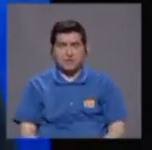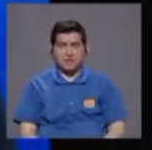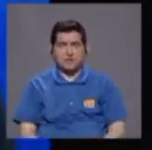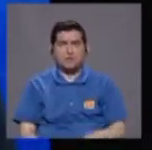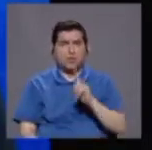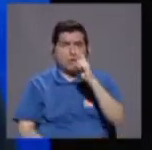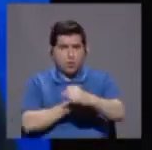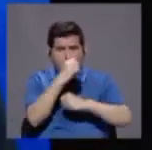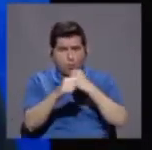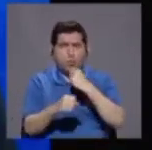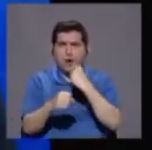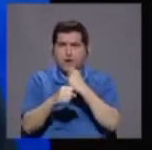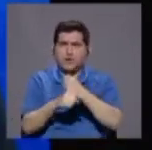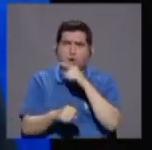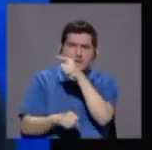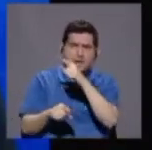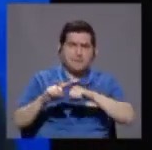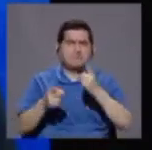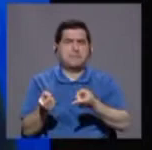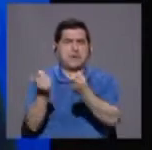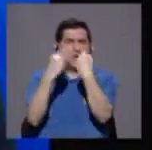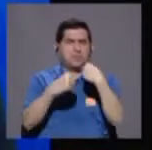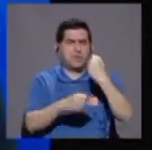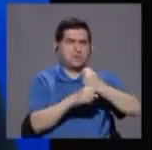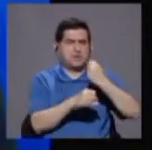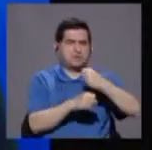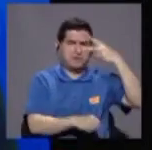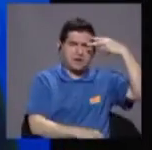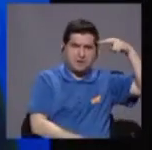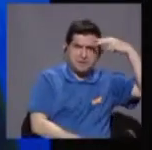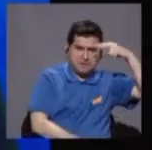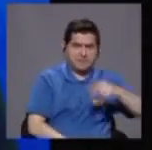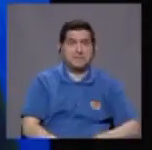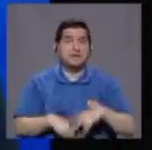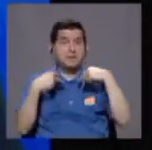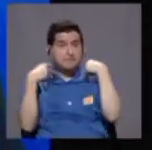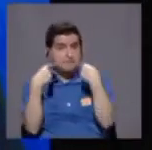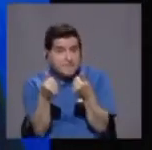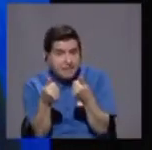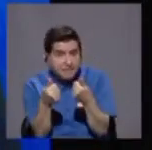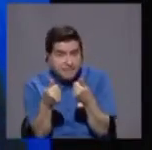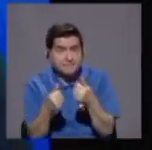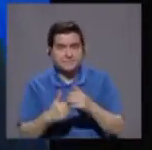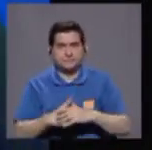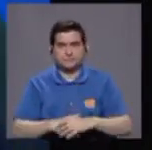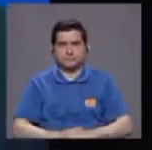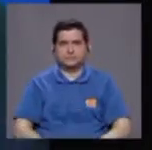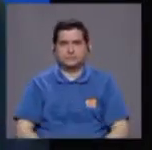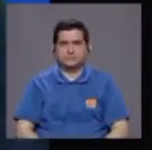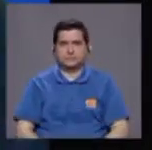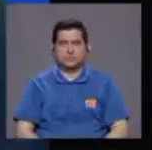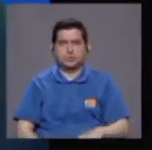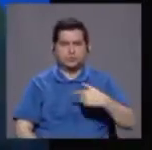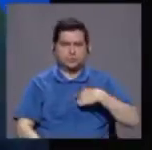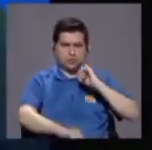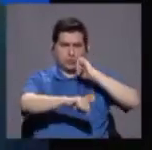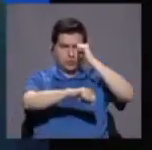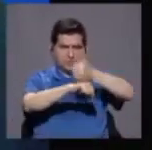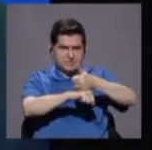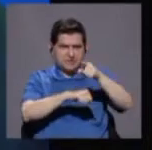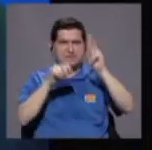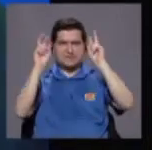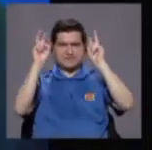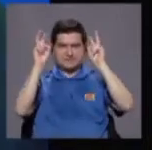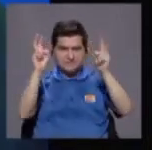de un año y se vino a trabajar a México con nosotros. E inmediatamente pues lo asigné a los